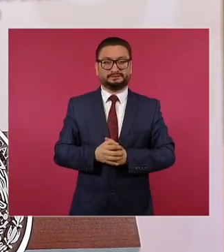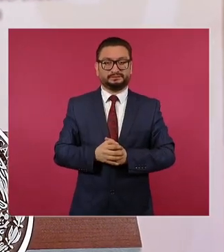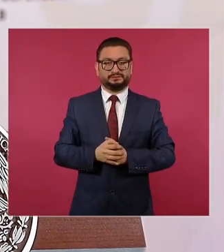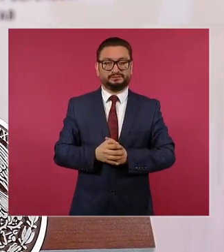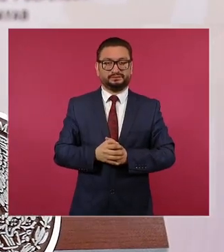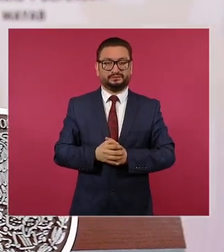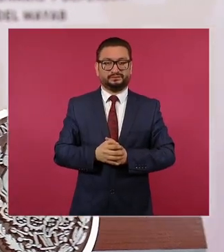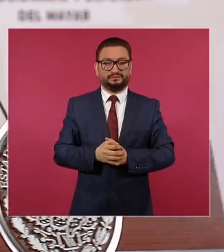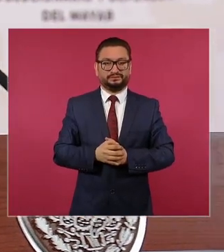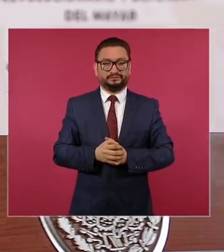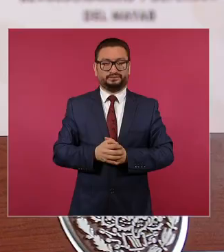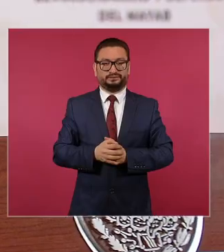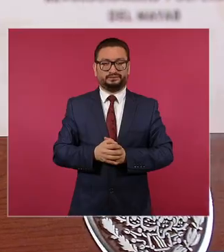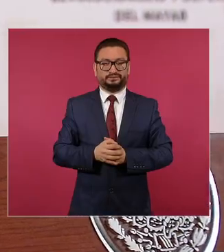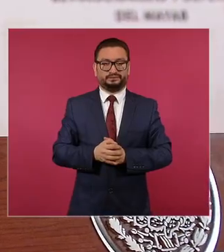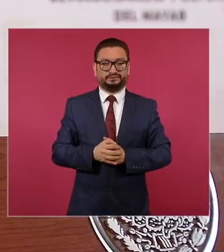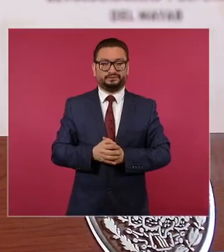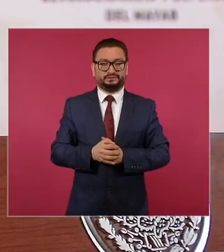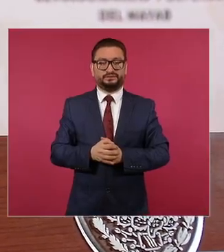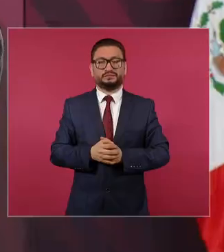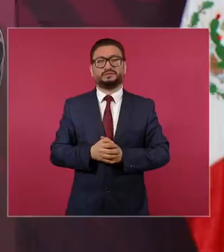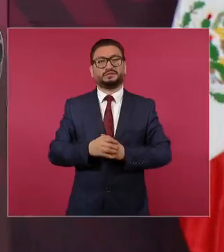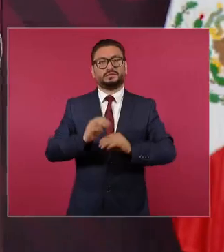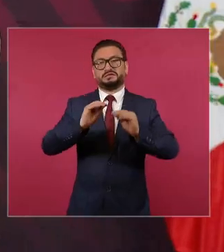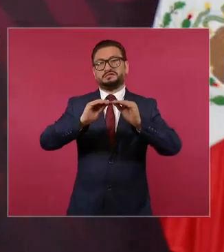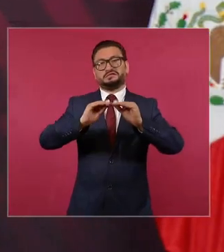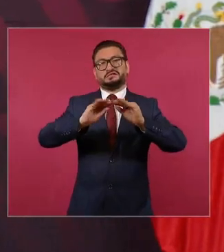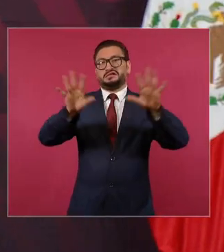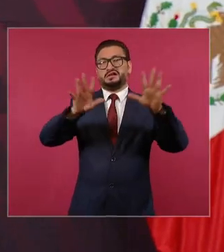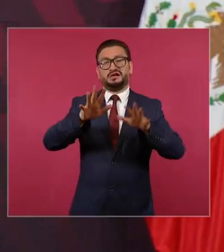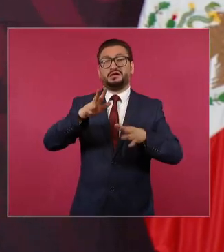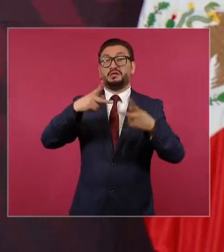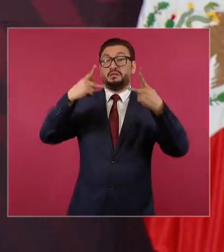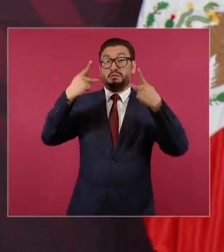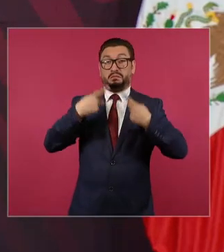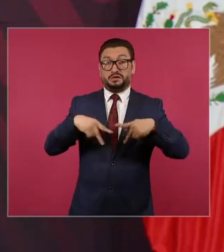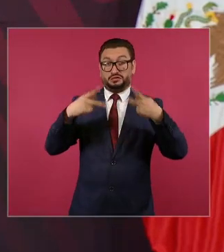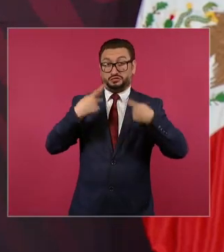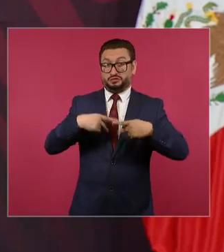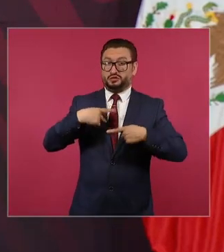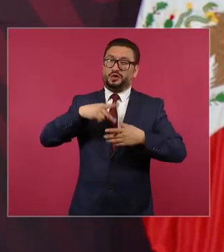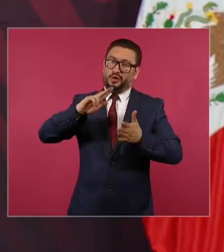Y te volvió a demostrar,